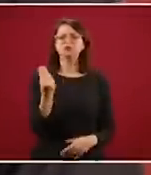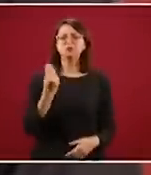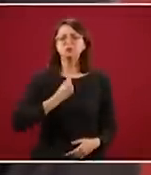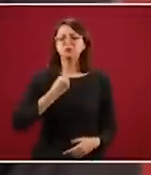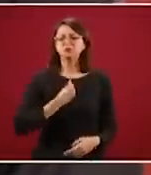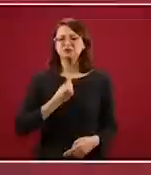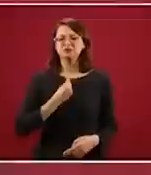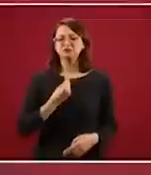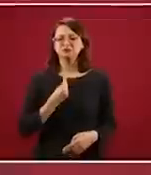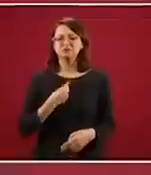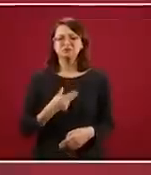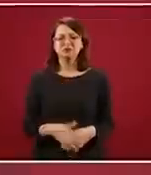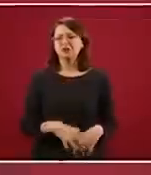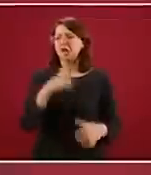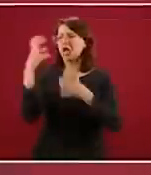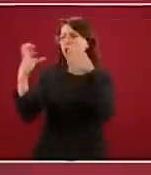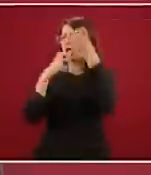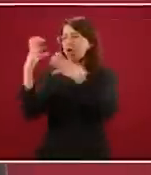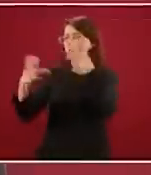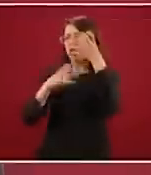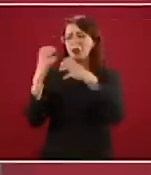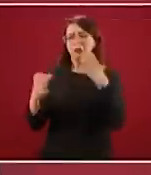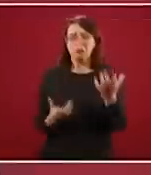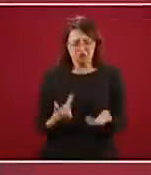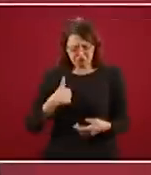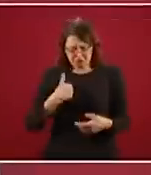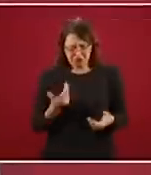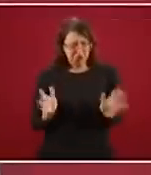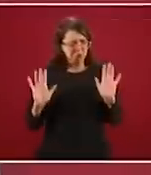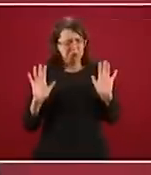con un grito, dos gritos, tres gritos? Nada.